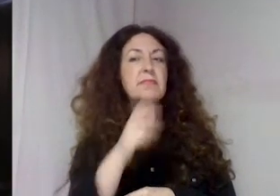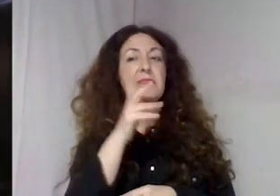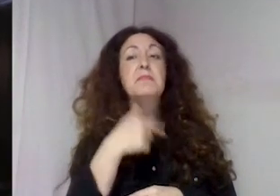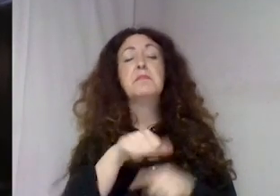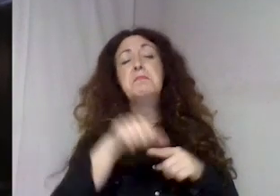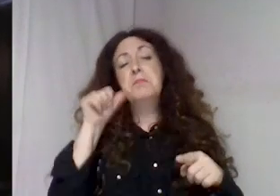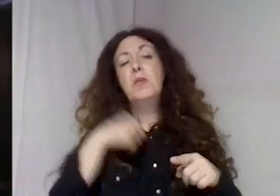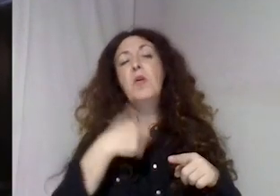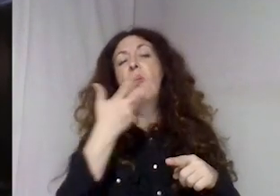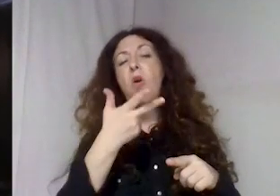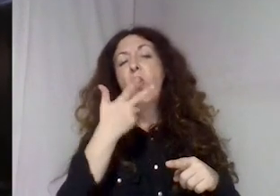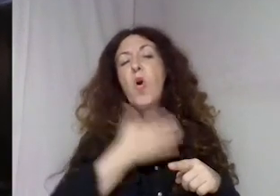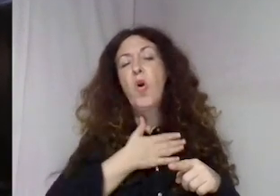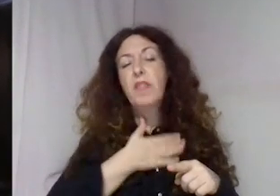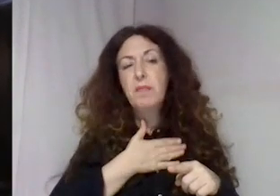libertad. ¿Quiere ser?